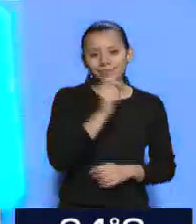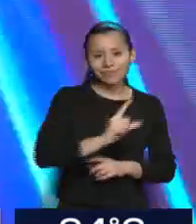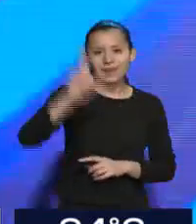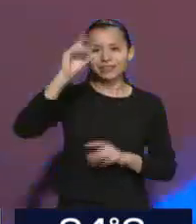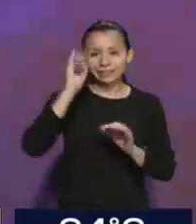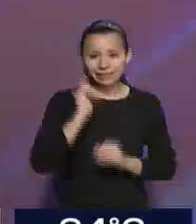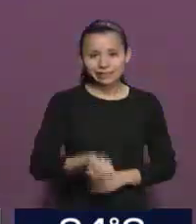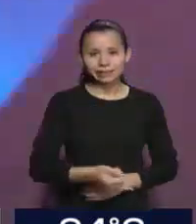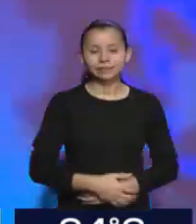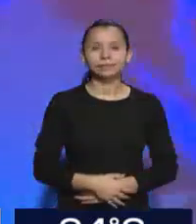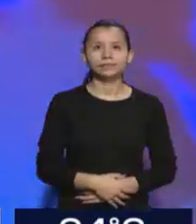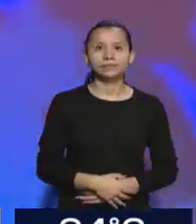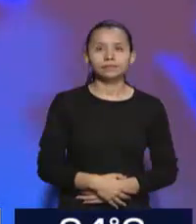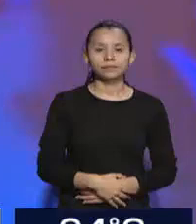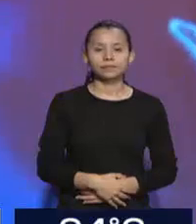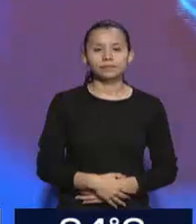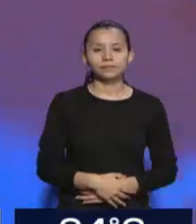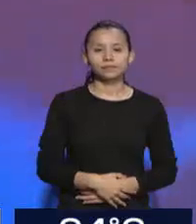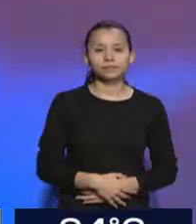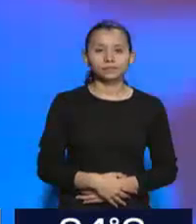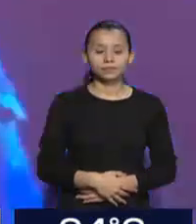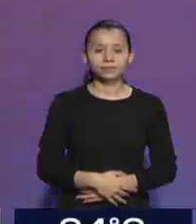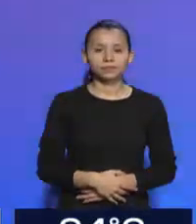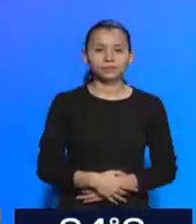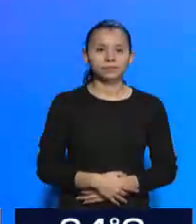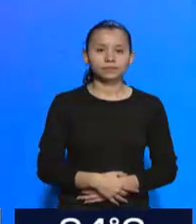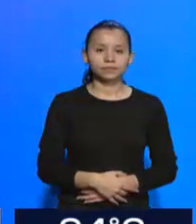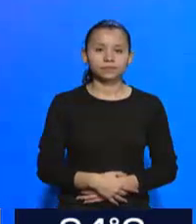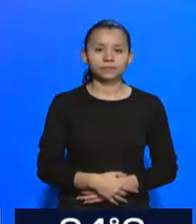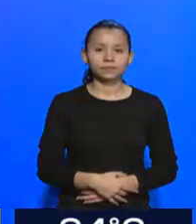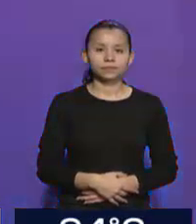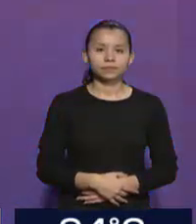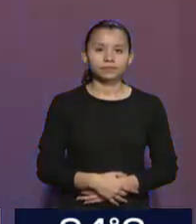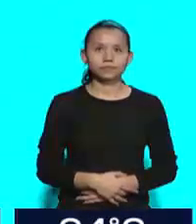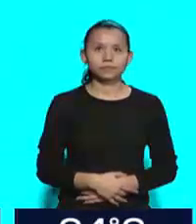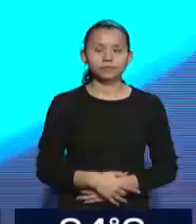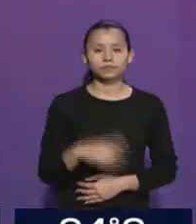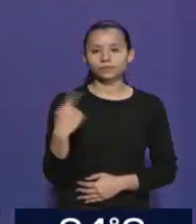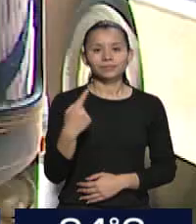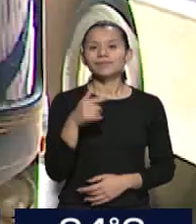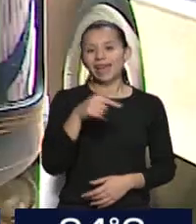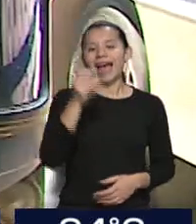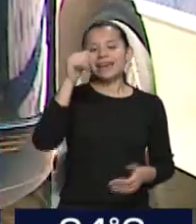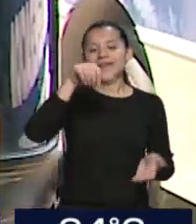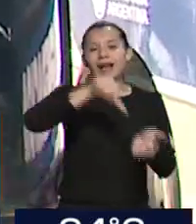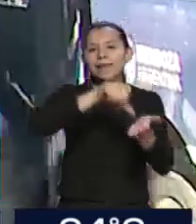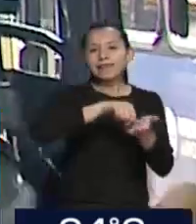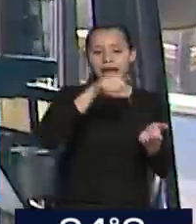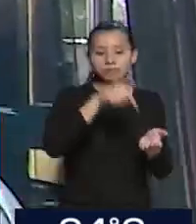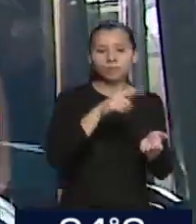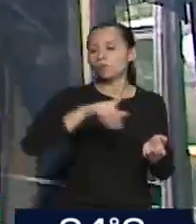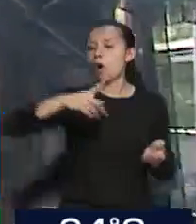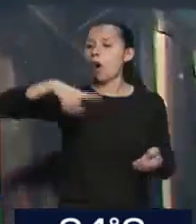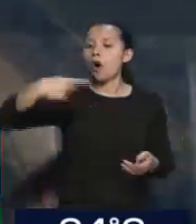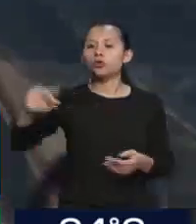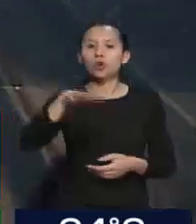incrementos. Decíamos, en los mismos términos que los que habitualmente tomamos aquí en la capital y Gran Mendoza. El gobierno